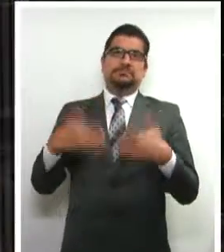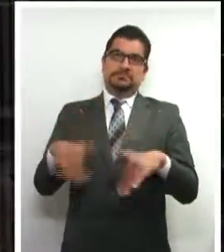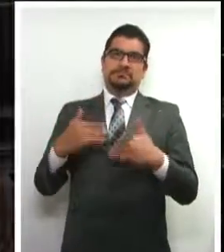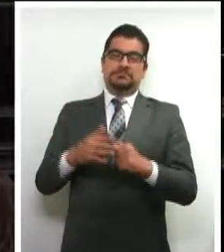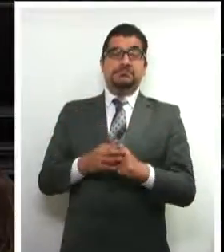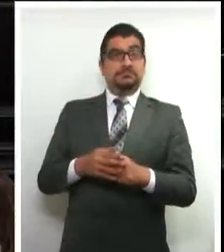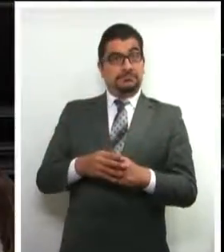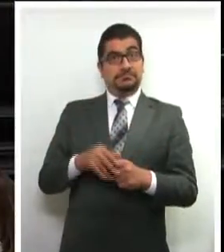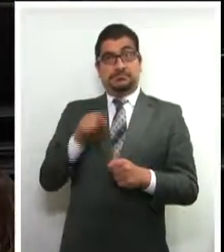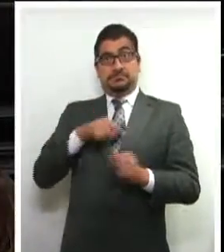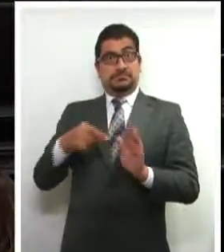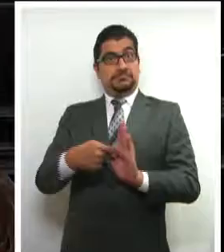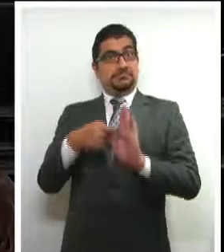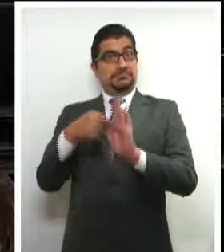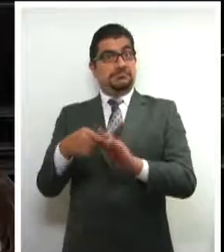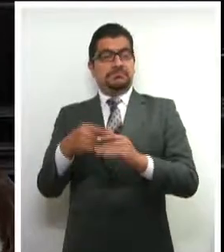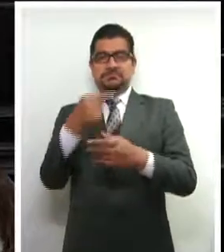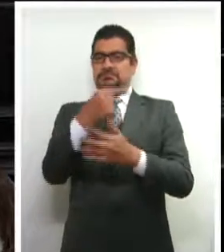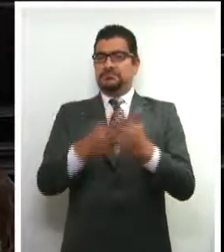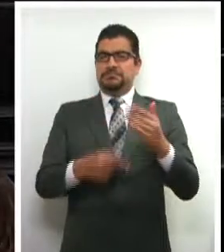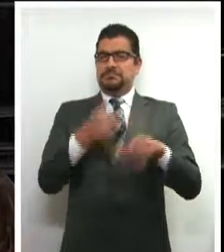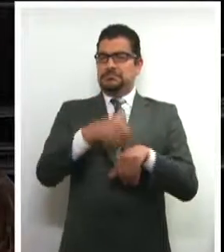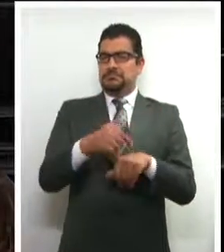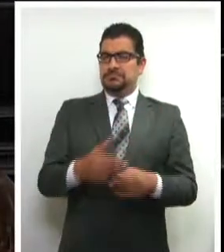da claridad de algunos números.